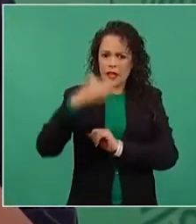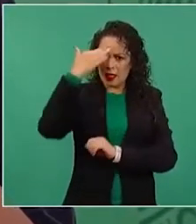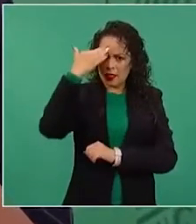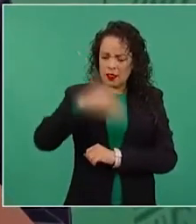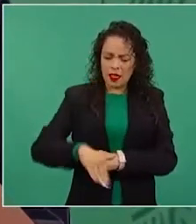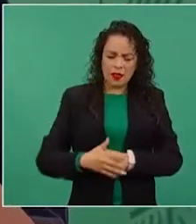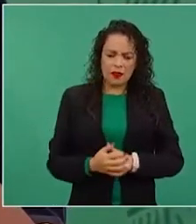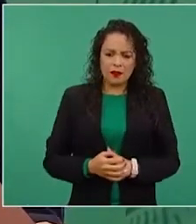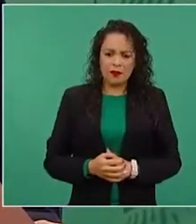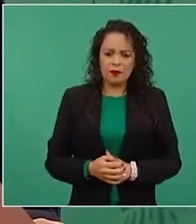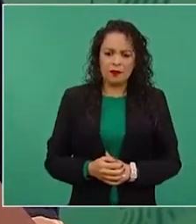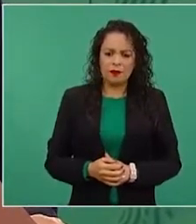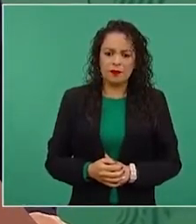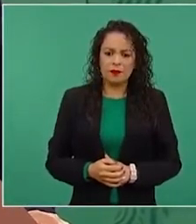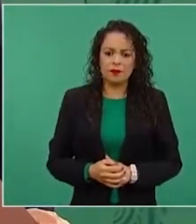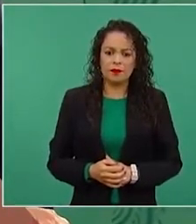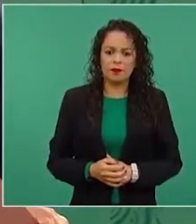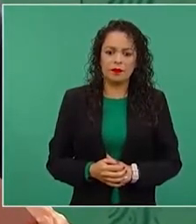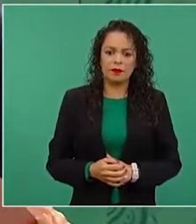110